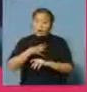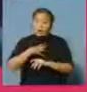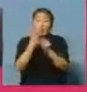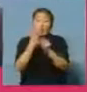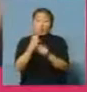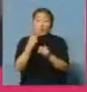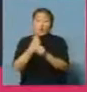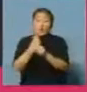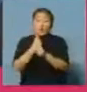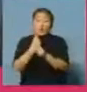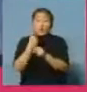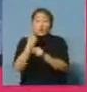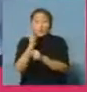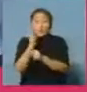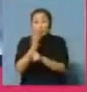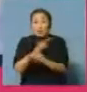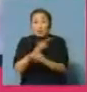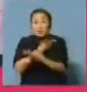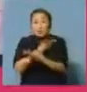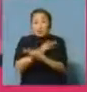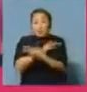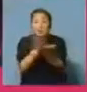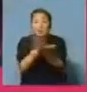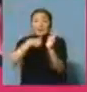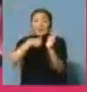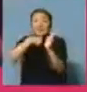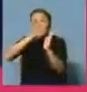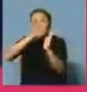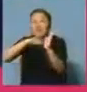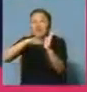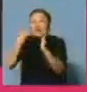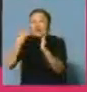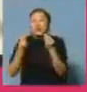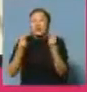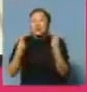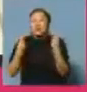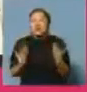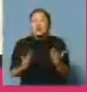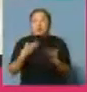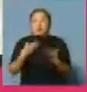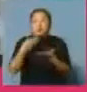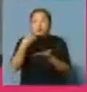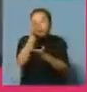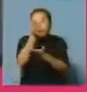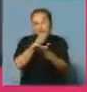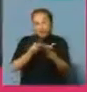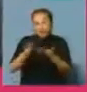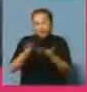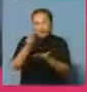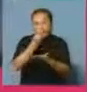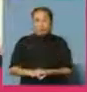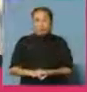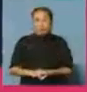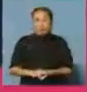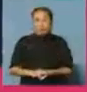de la escuela primaria mostraron su arte a través de los dibujos.